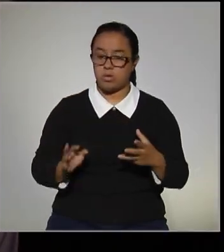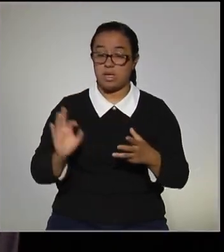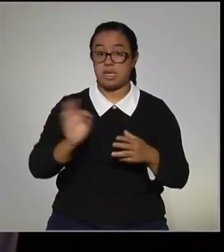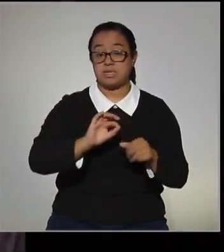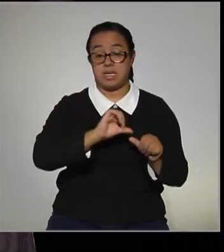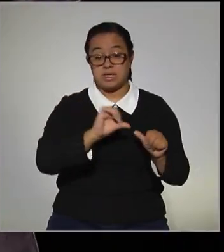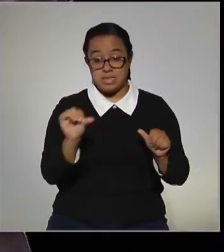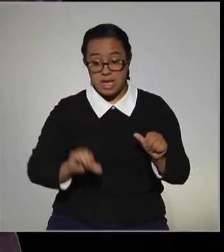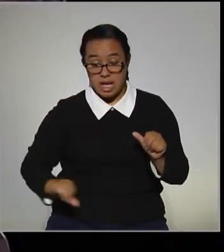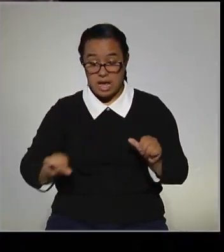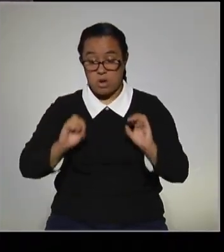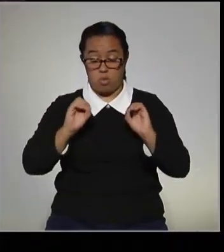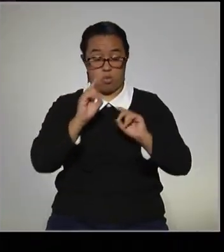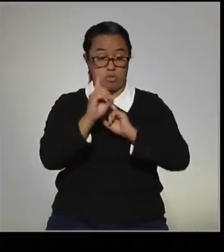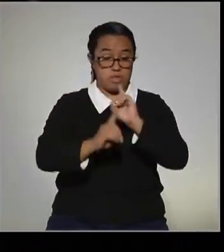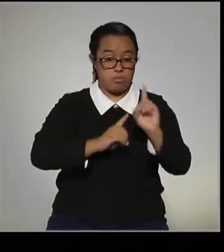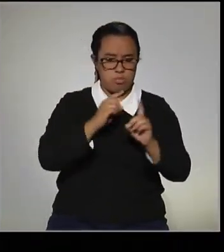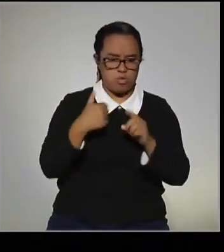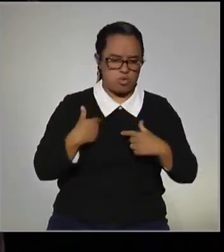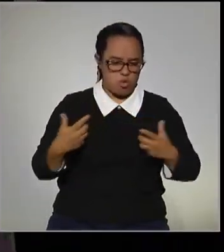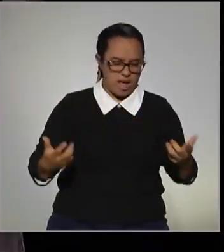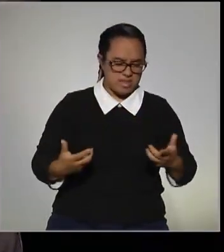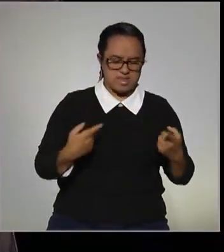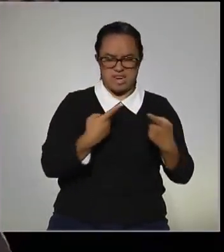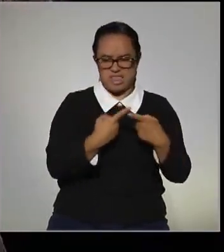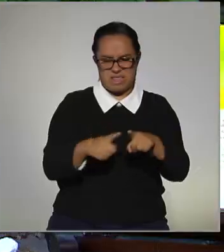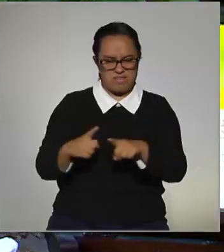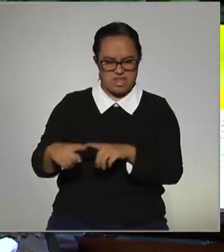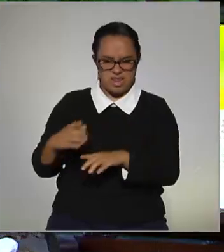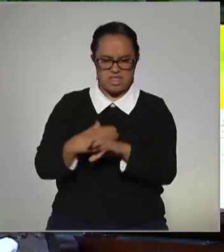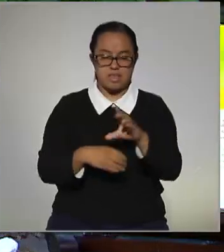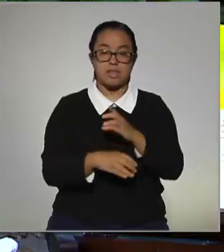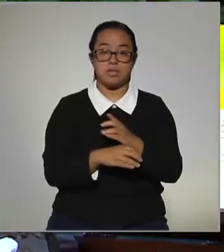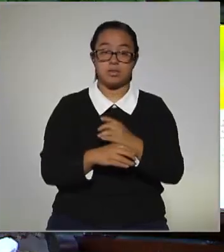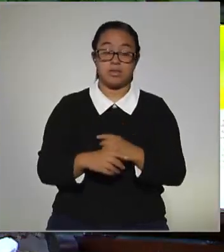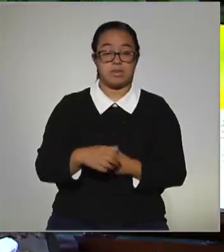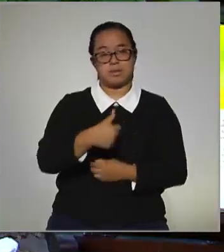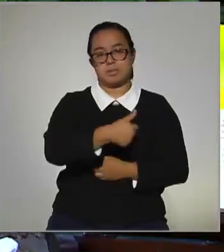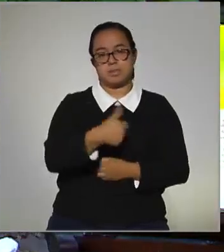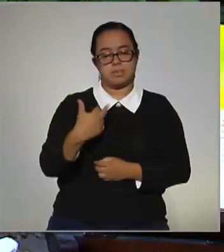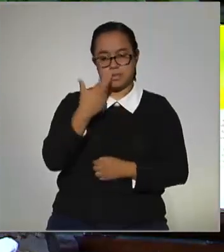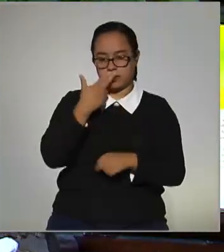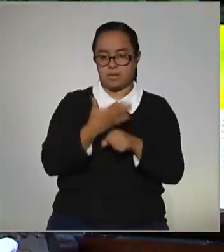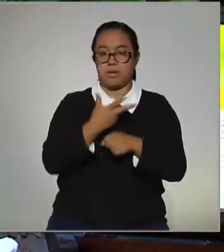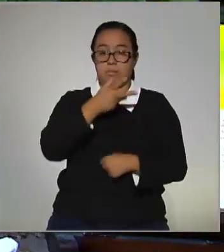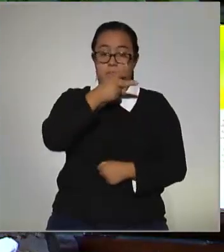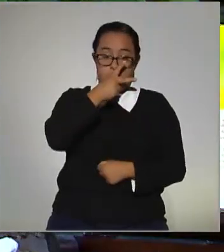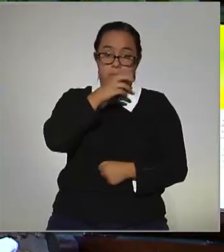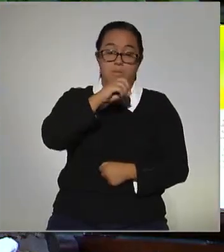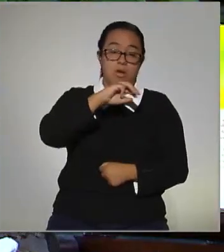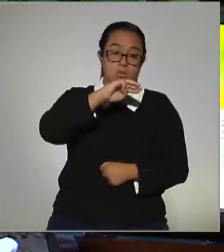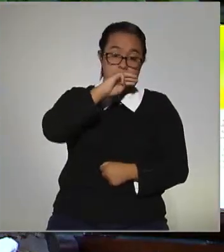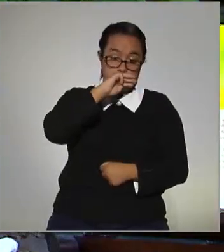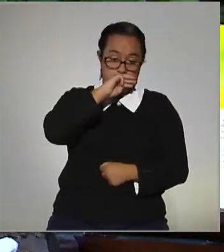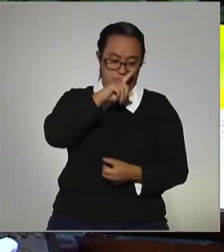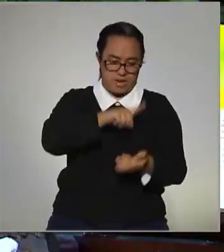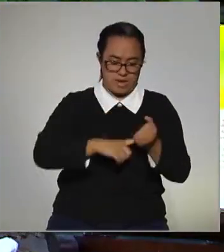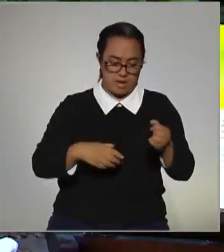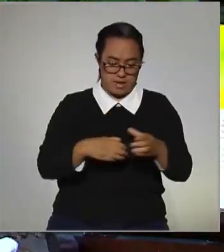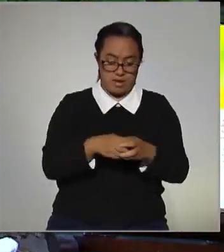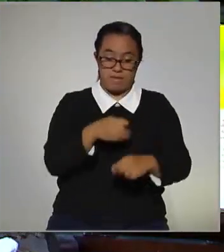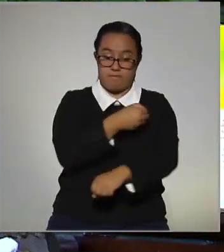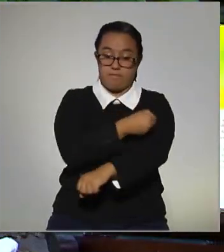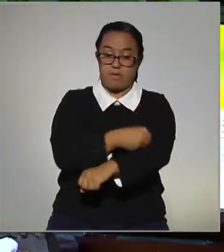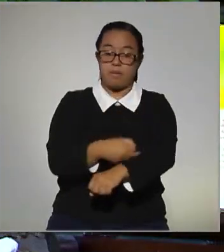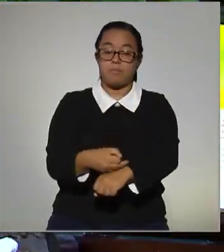arte o el deporte trato de hacer cosas diferentes, etcétera. Me toca como papá o como mamá en la interacción familiar, nos va a